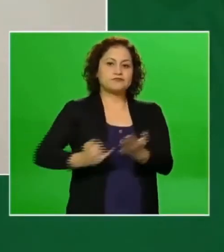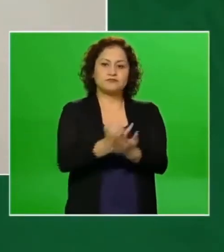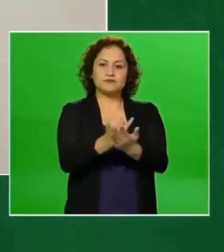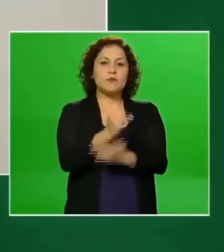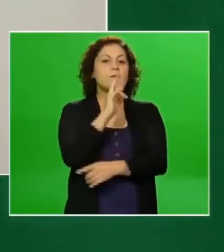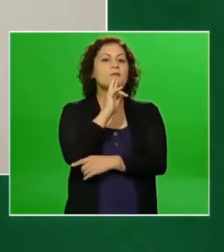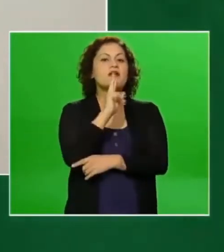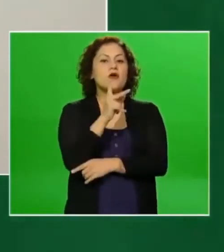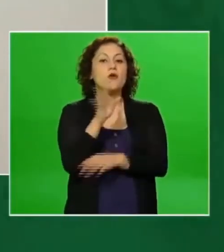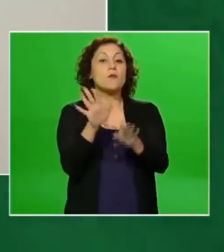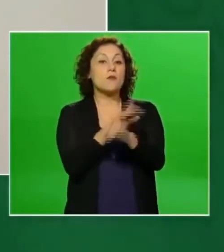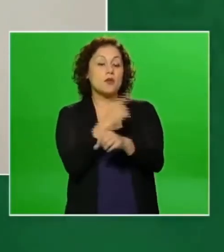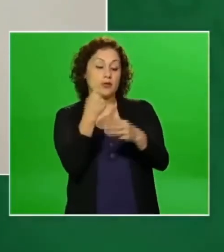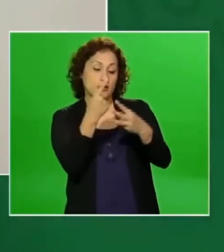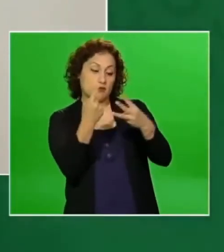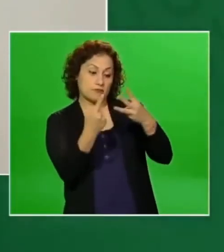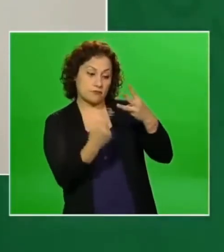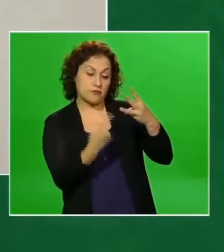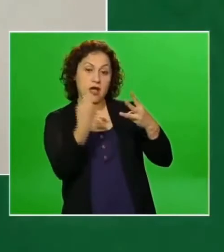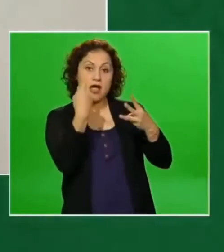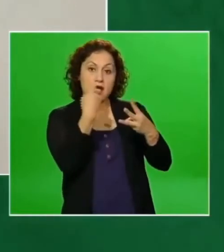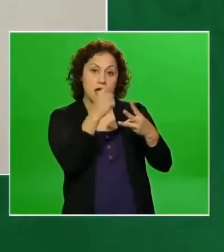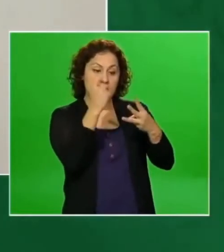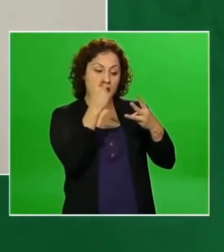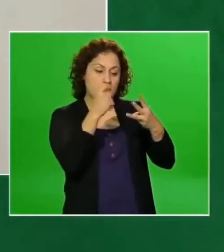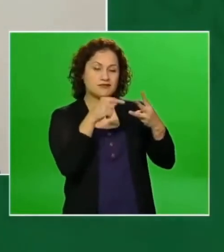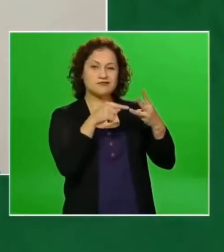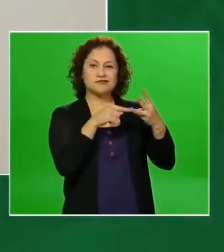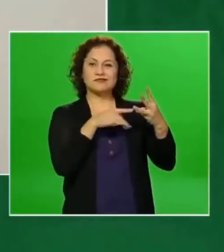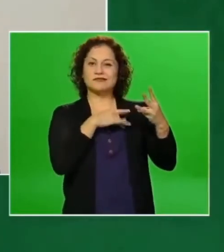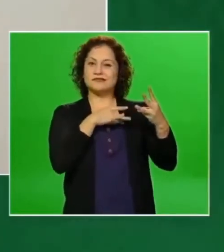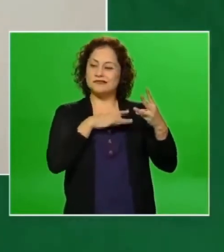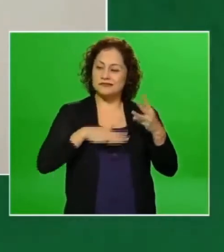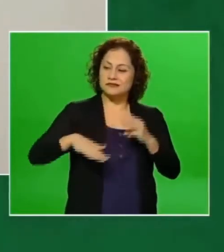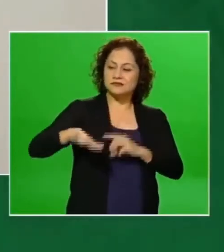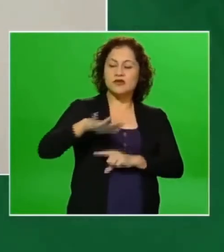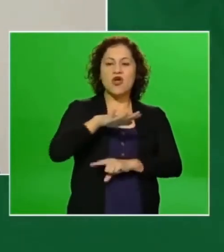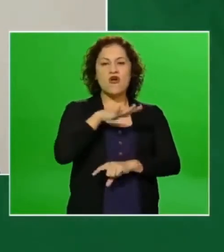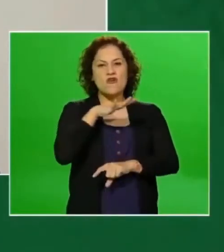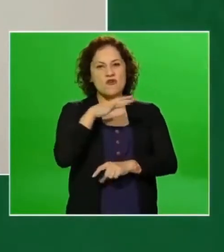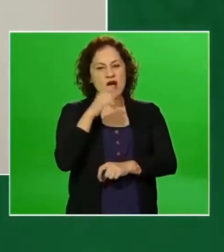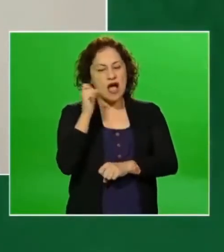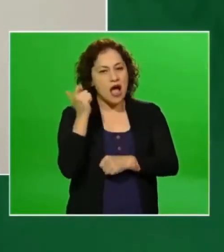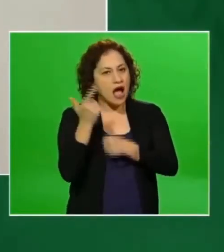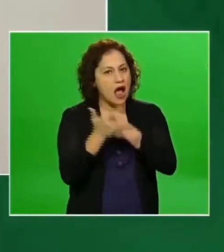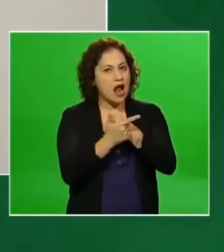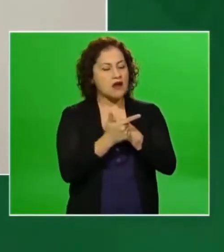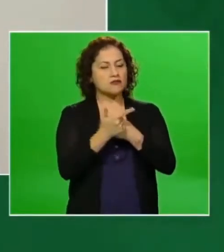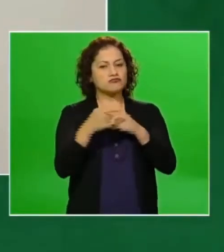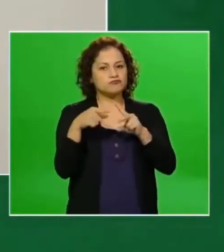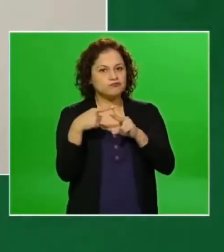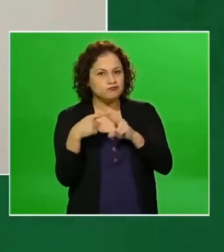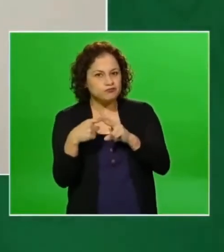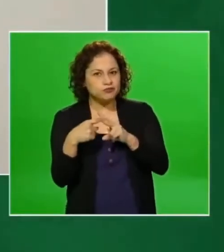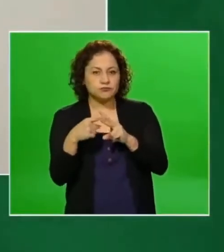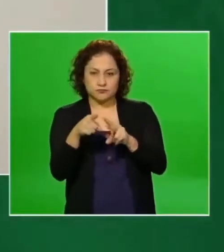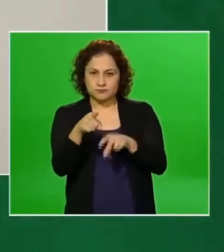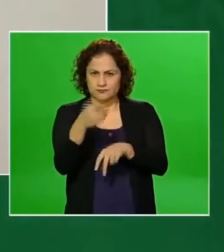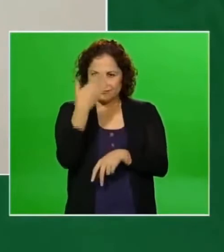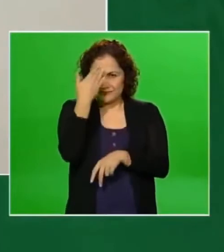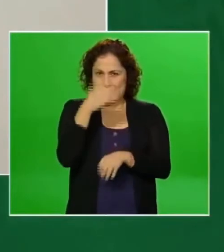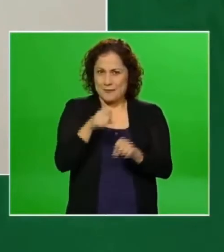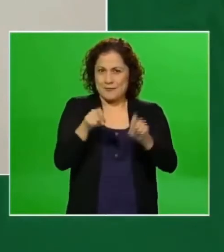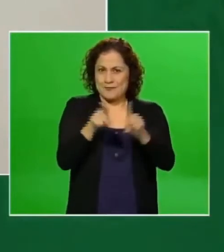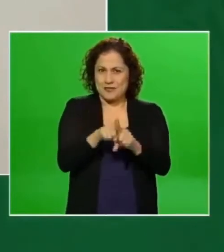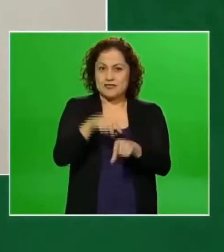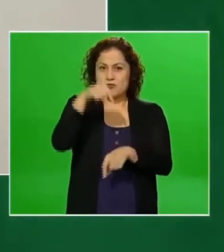los elementos que siempre se ha considerado, esa fue una de las razones por las cuales al principio de la epidemia en México se